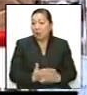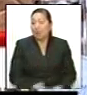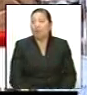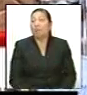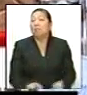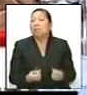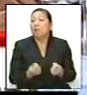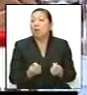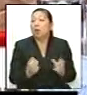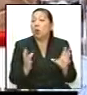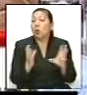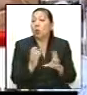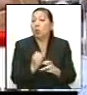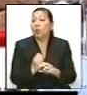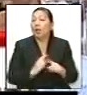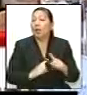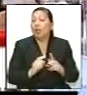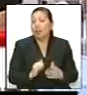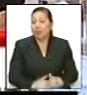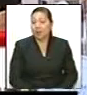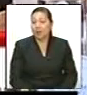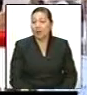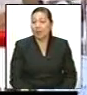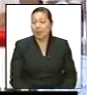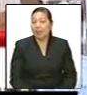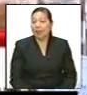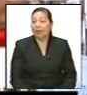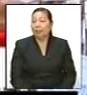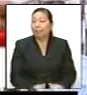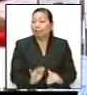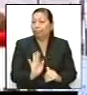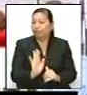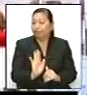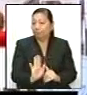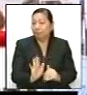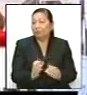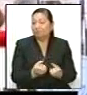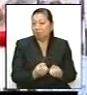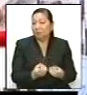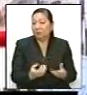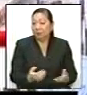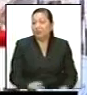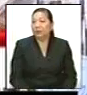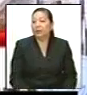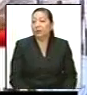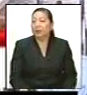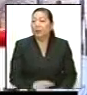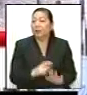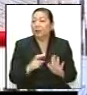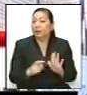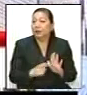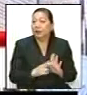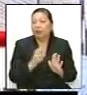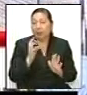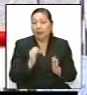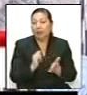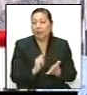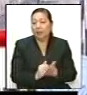dinero, ajustar algo, está deteniendo bastantes proyectos, y creo